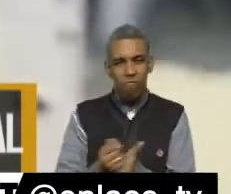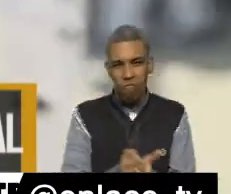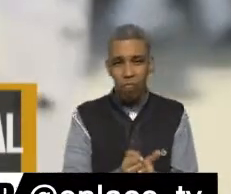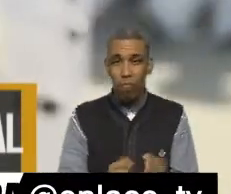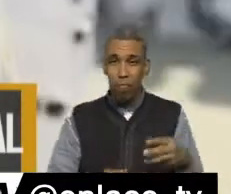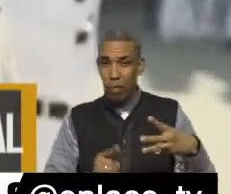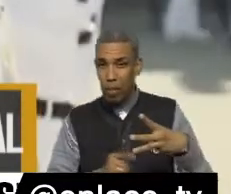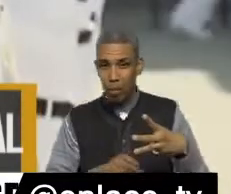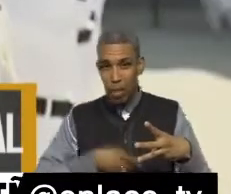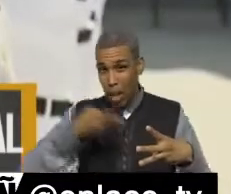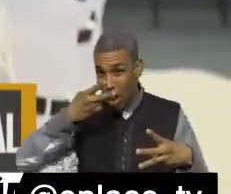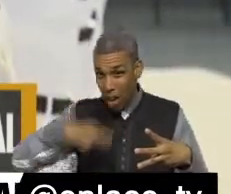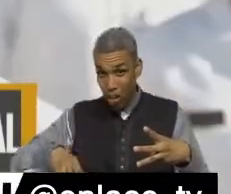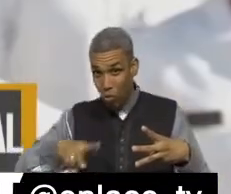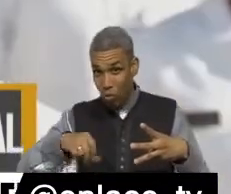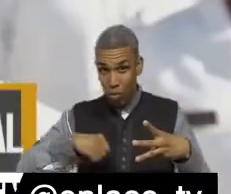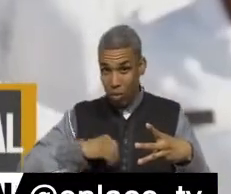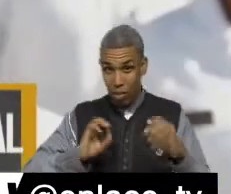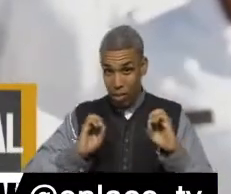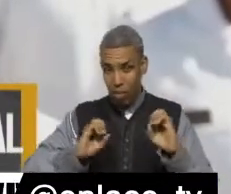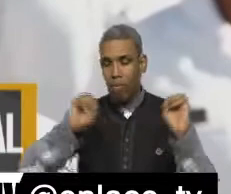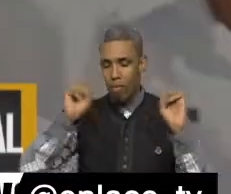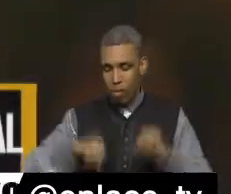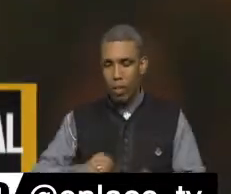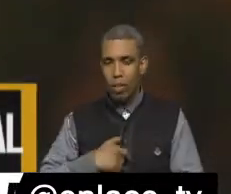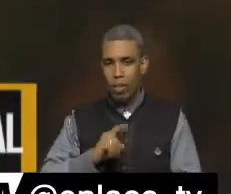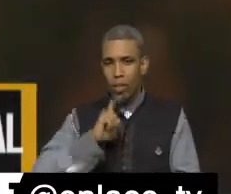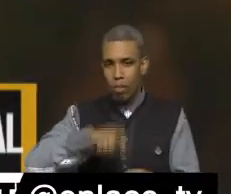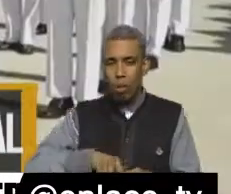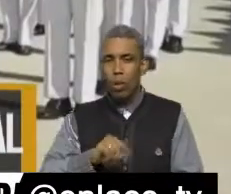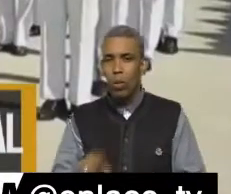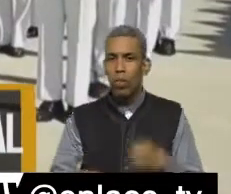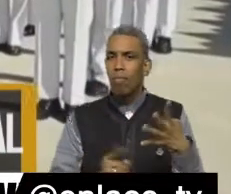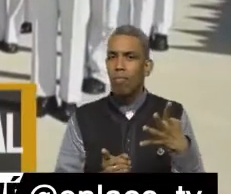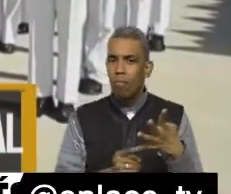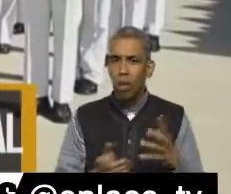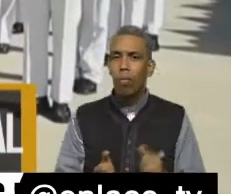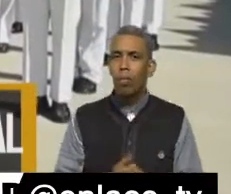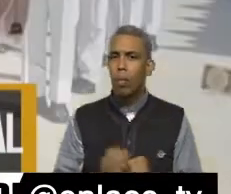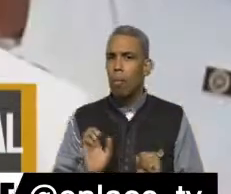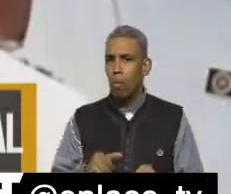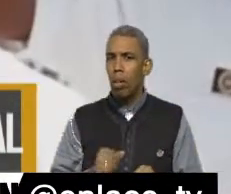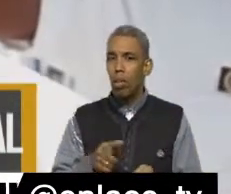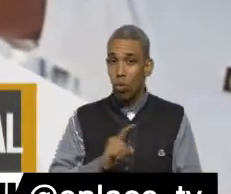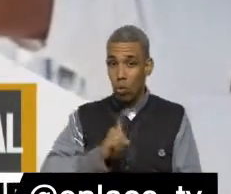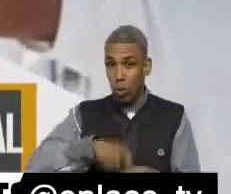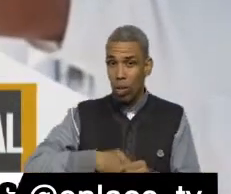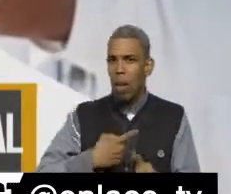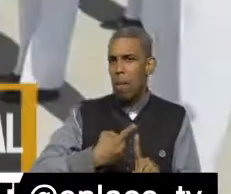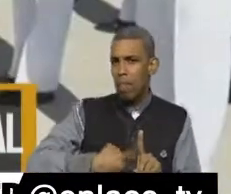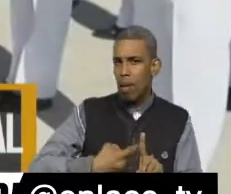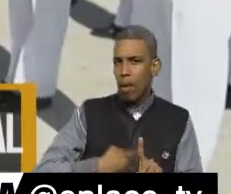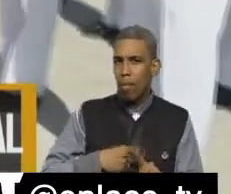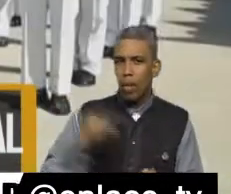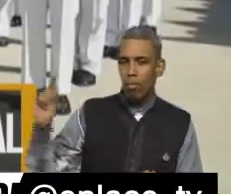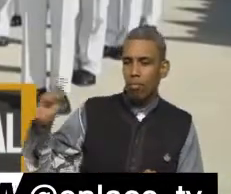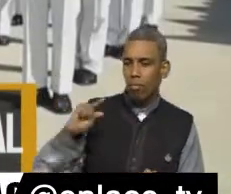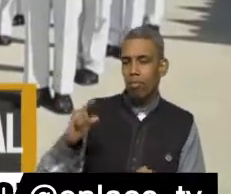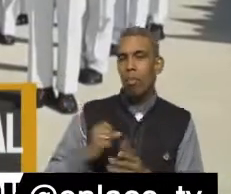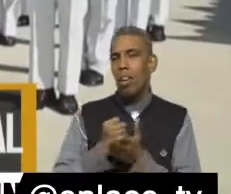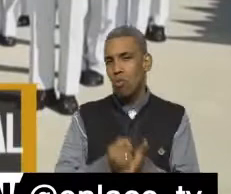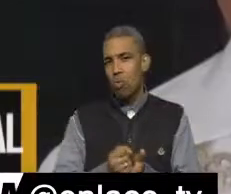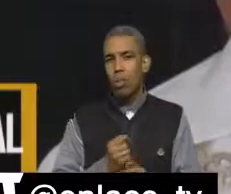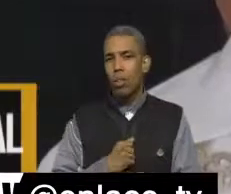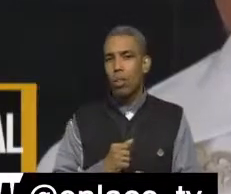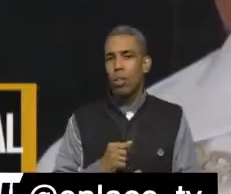hijos. Las bonificaciones que tienen derecho nuestros jóvenes que prestan el servicio en Armada Nacional es... para el próximo